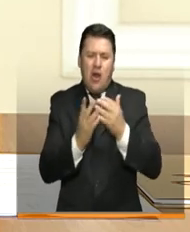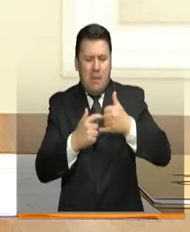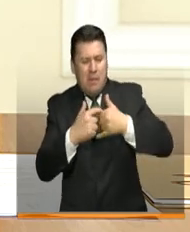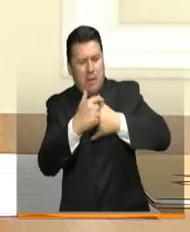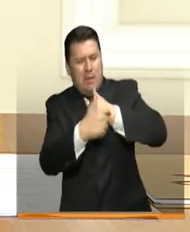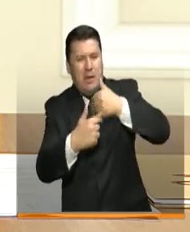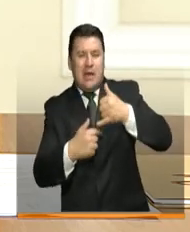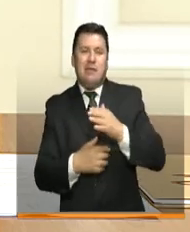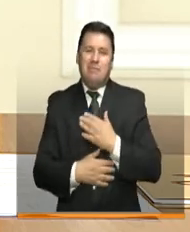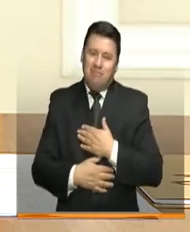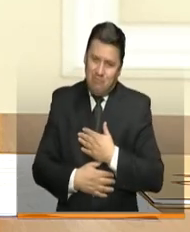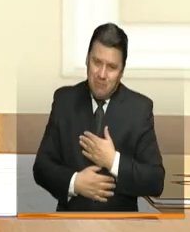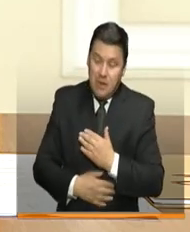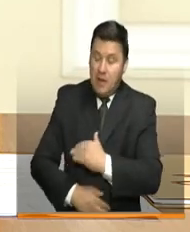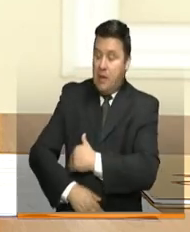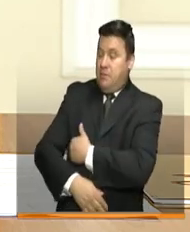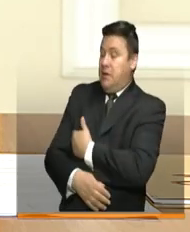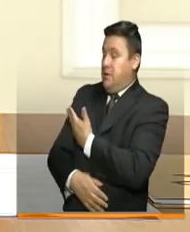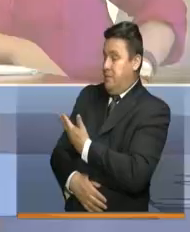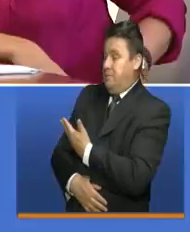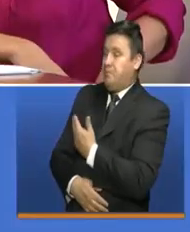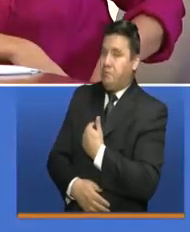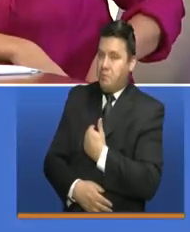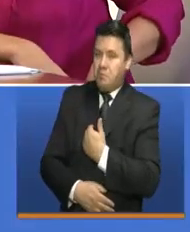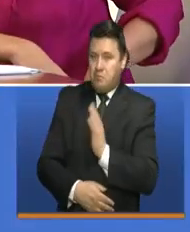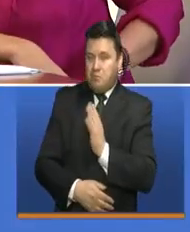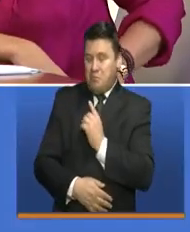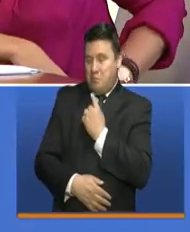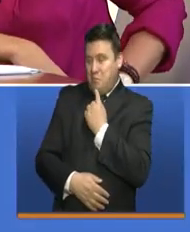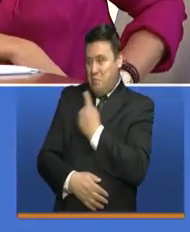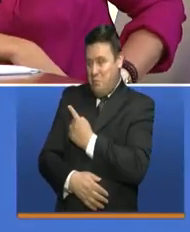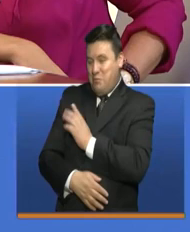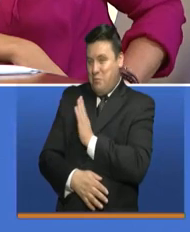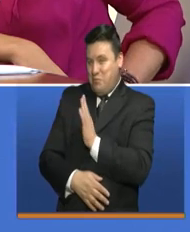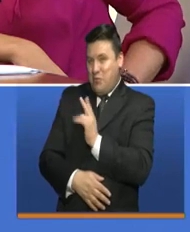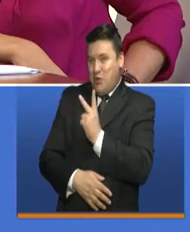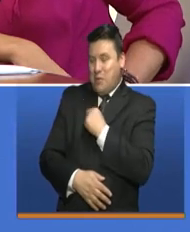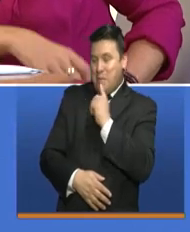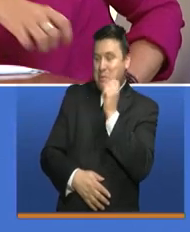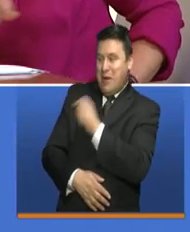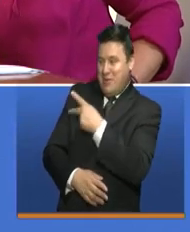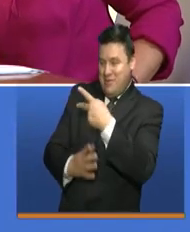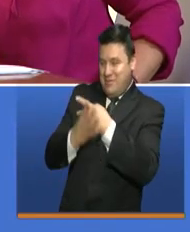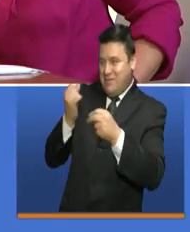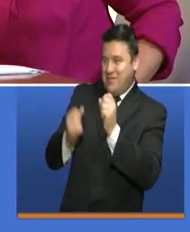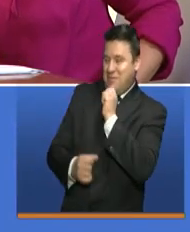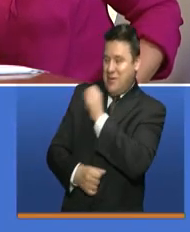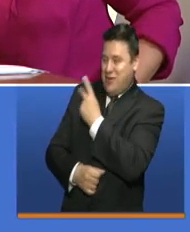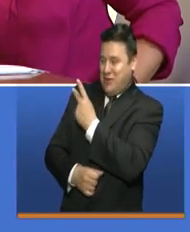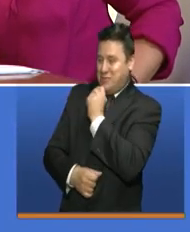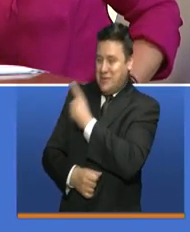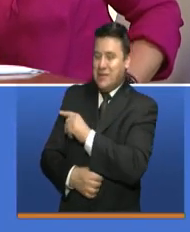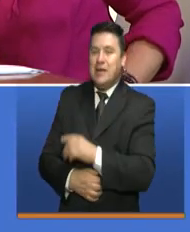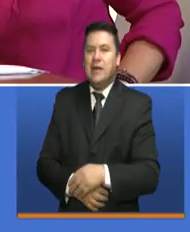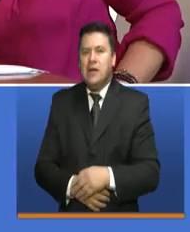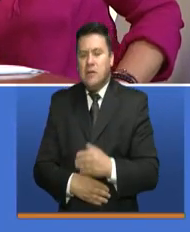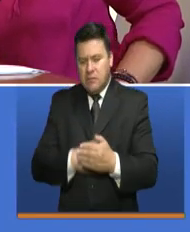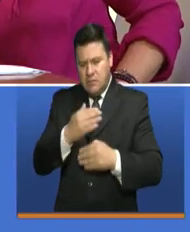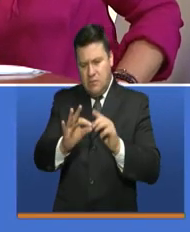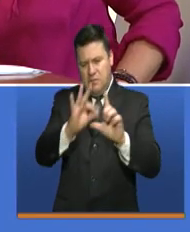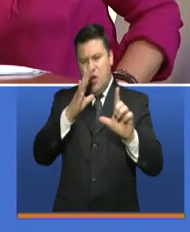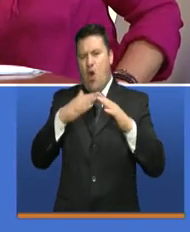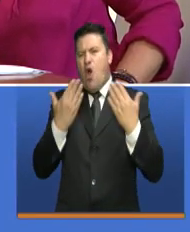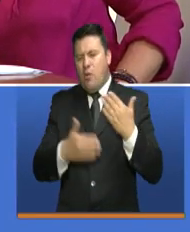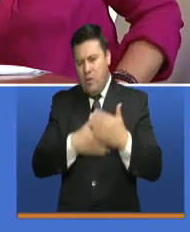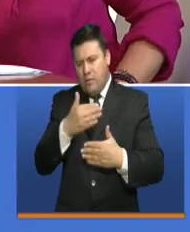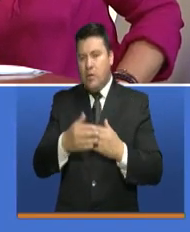país. Así que, ministra, yo de una vez le voy a, como dicen, a empaquetar dos preguntas. Uno, hablemos sobre este avance en la virtualidad, y